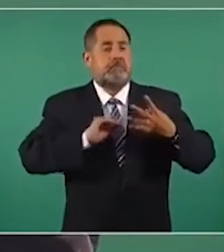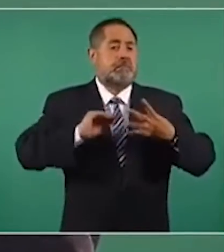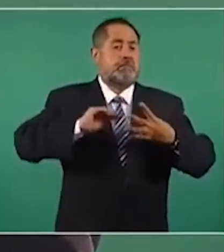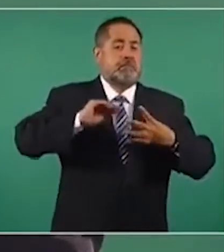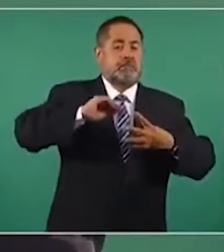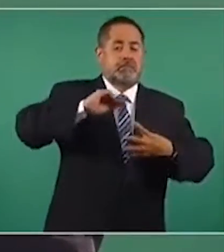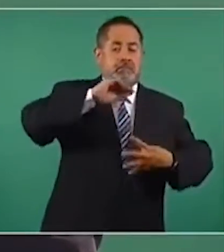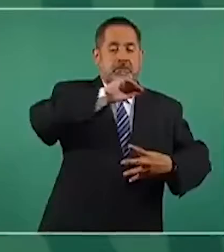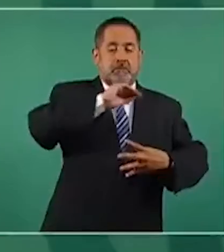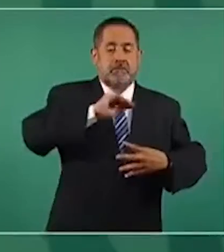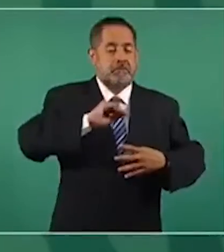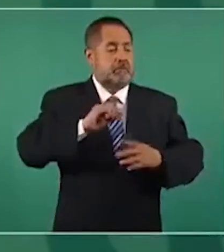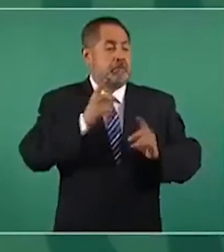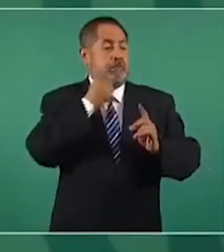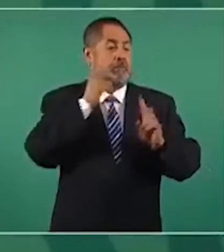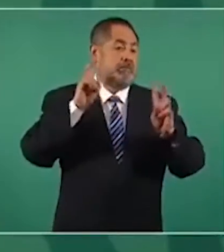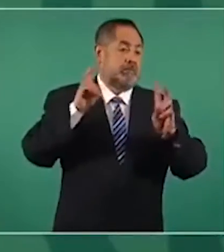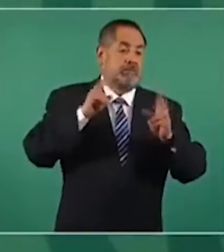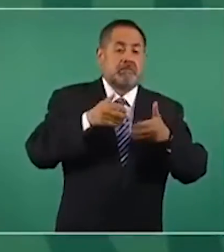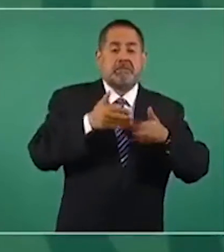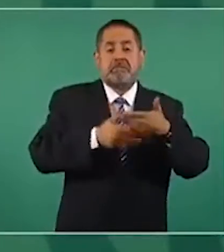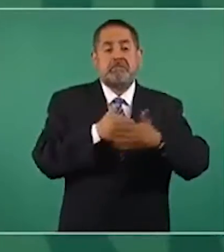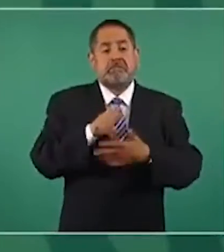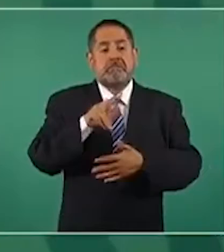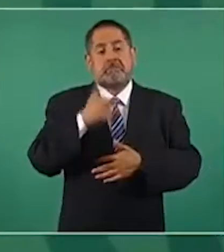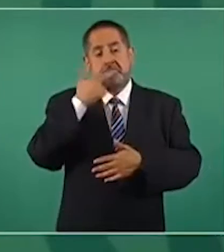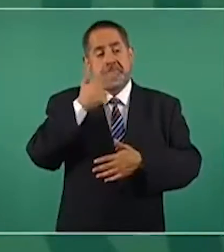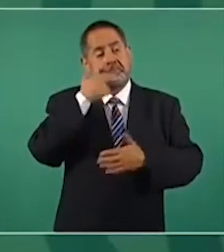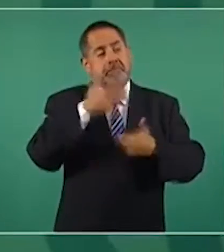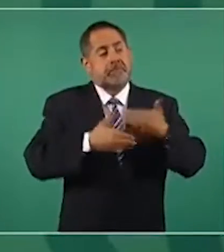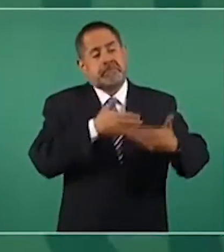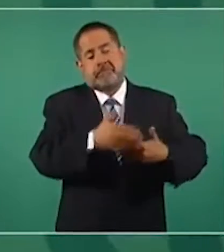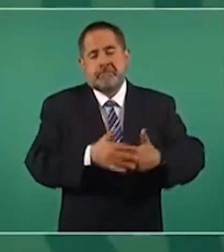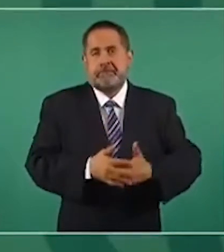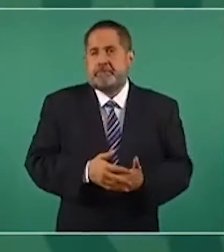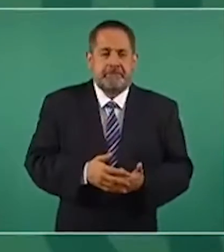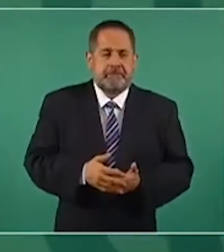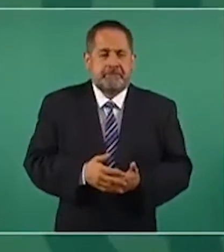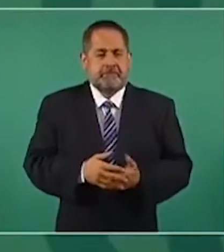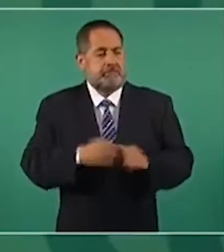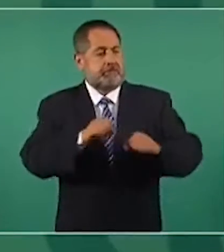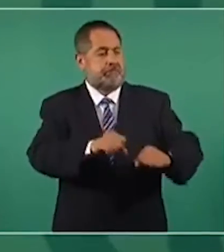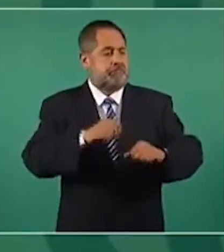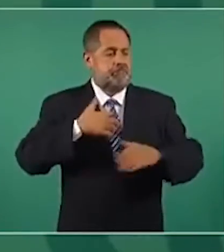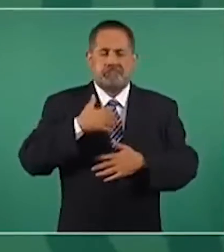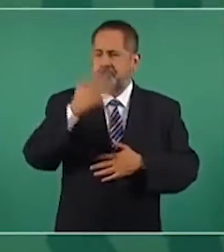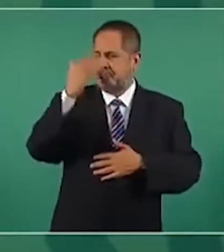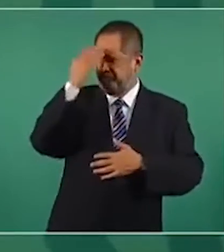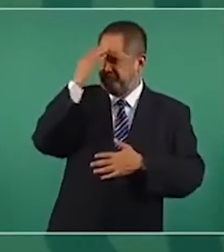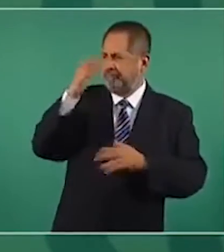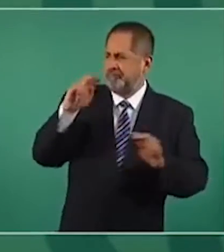para ir avanzando, para hacerse famosos.